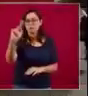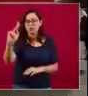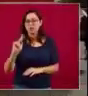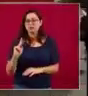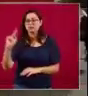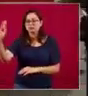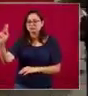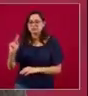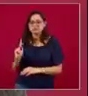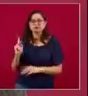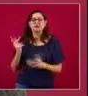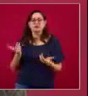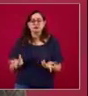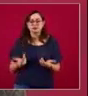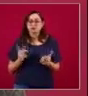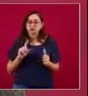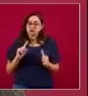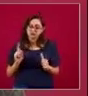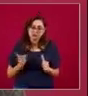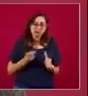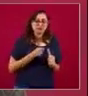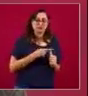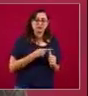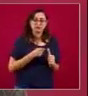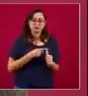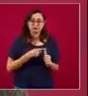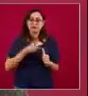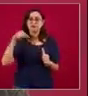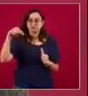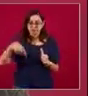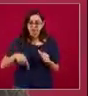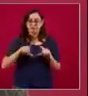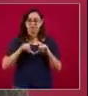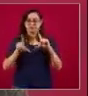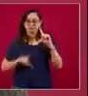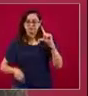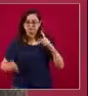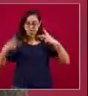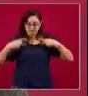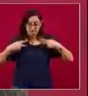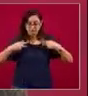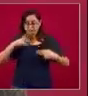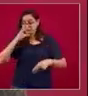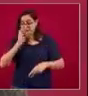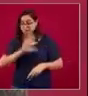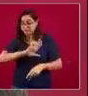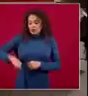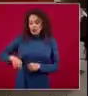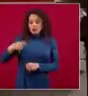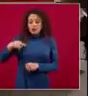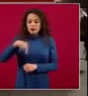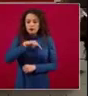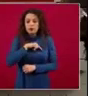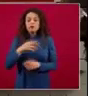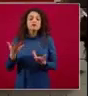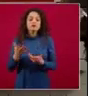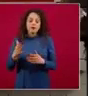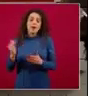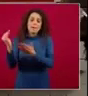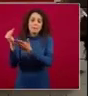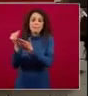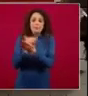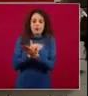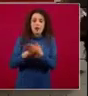una de las prioridades, que es la que también tenemos en México, es reducir la mortalidad, la mortalidad. Entre los